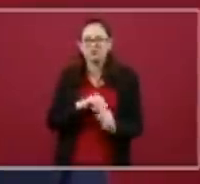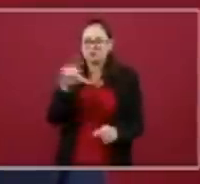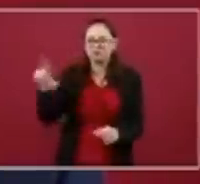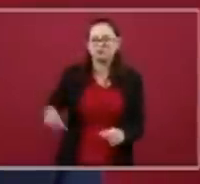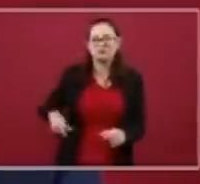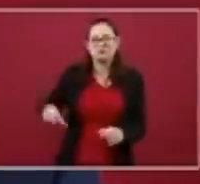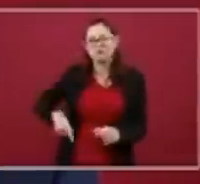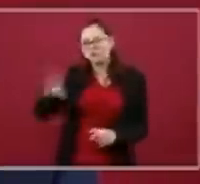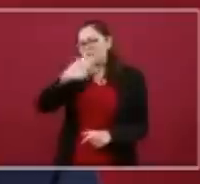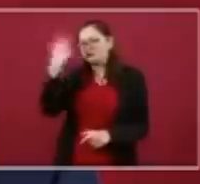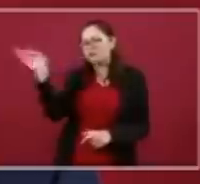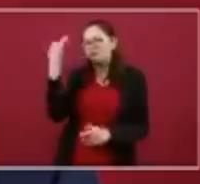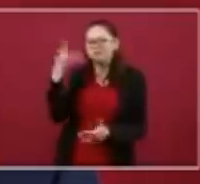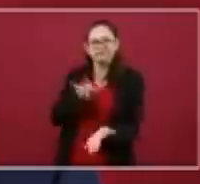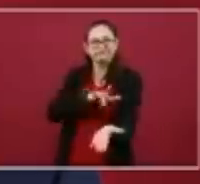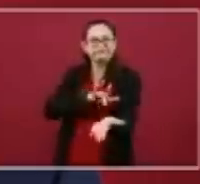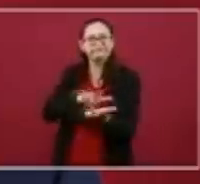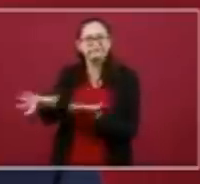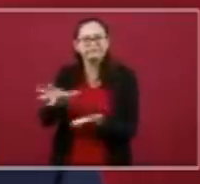del gobierno federal,